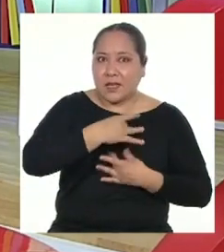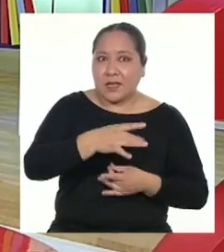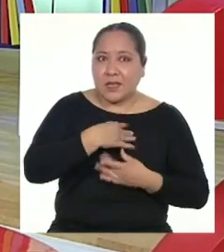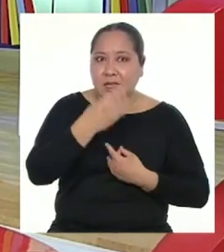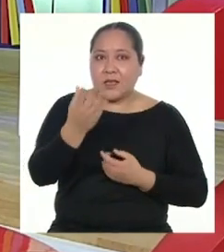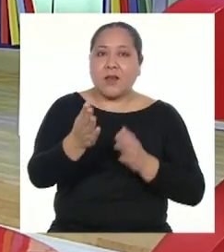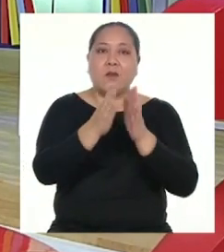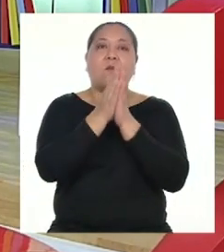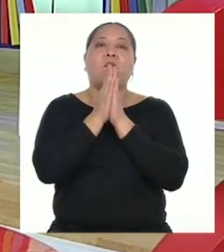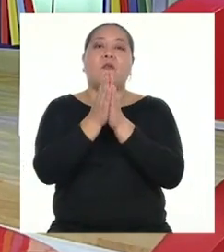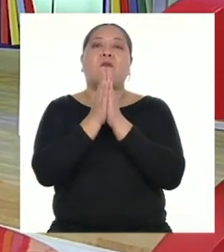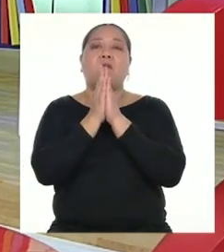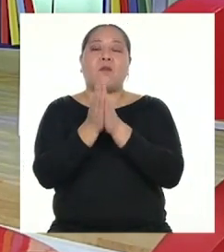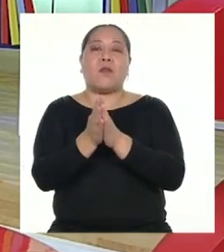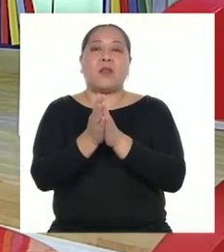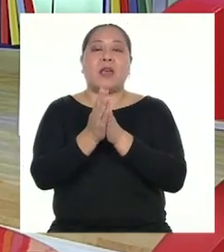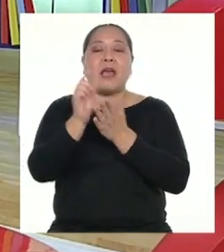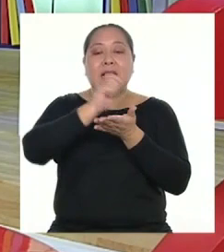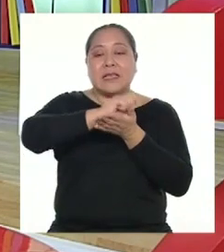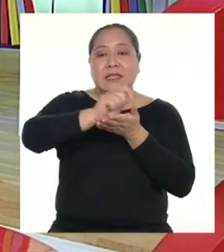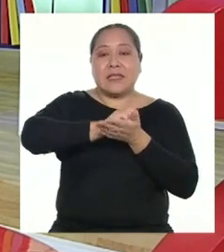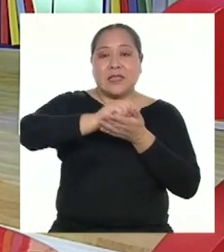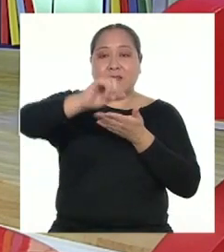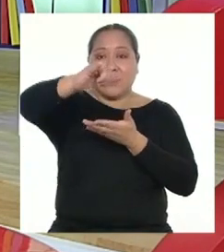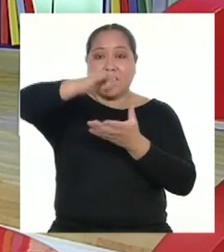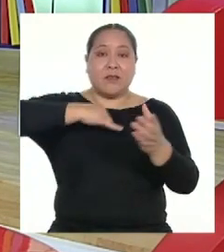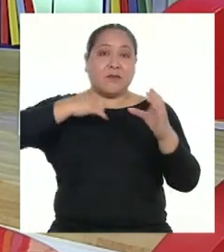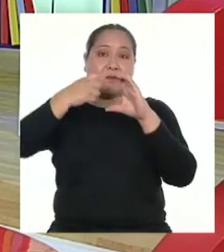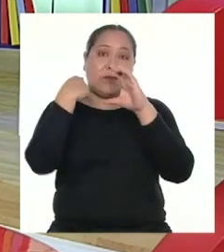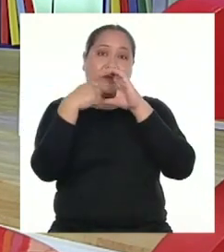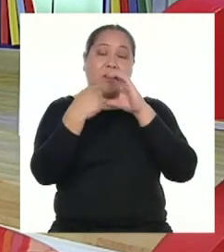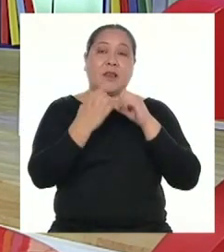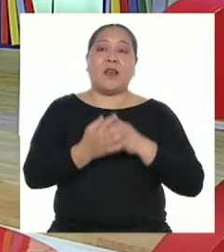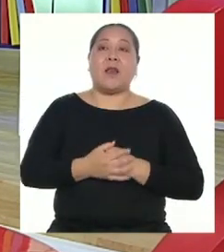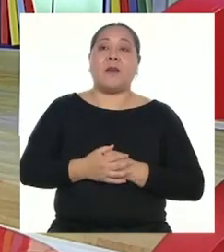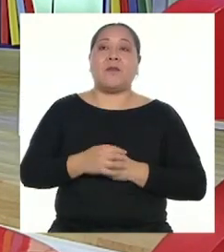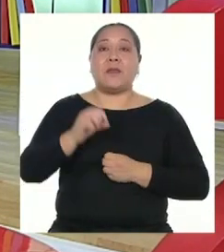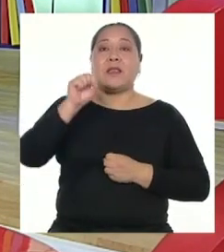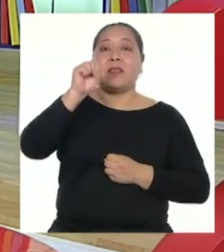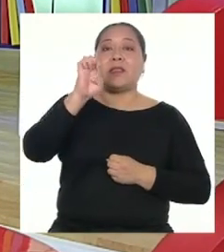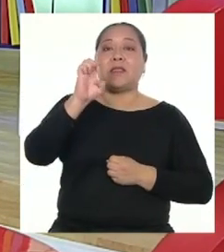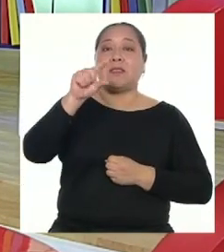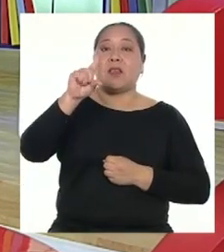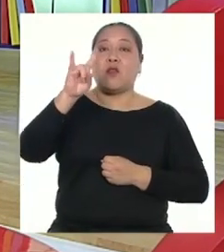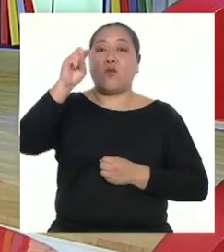interesa, por favor escríbenos al siguiente correo electrónico: